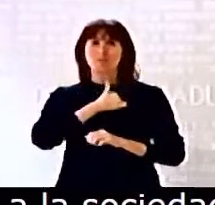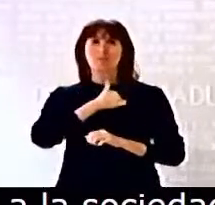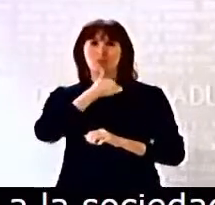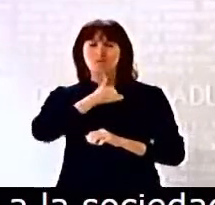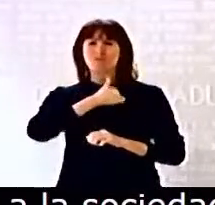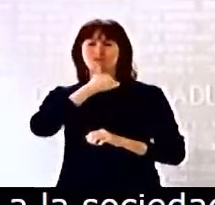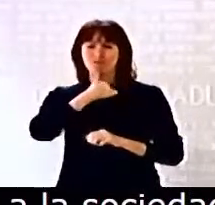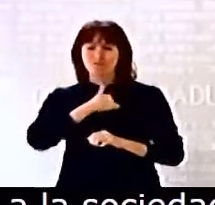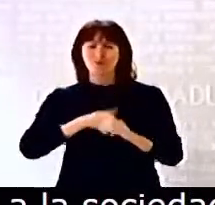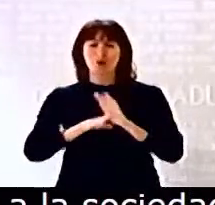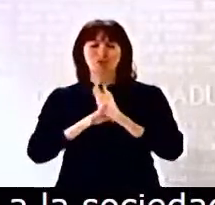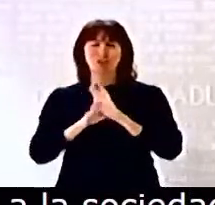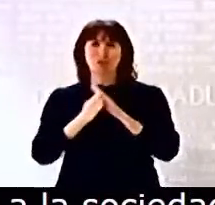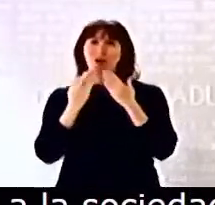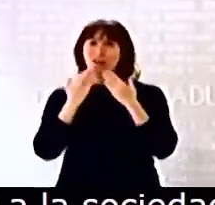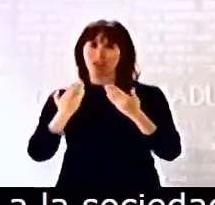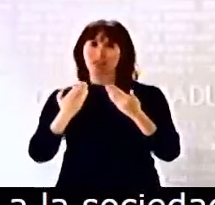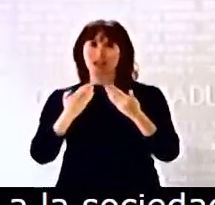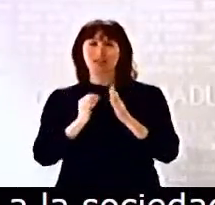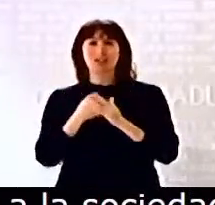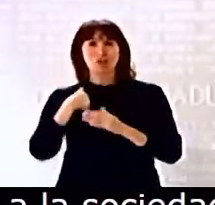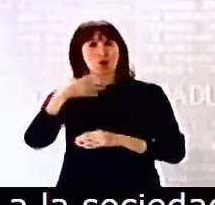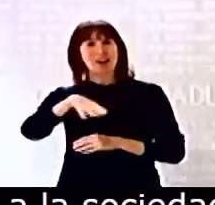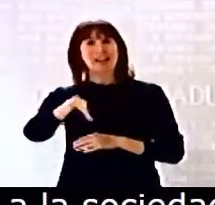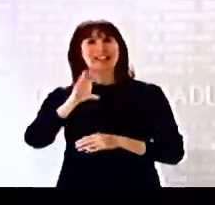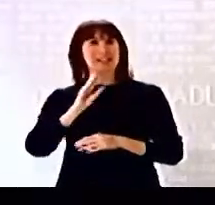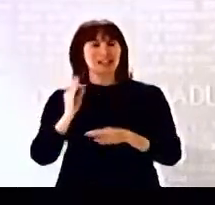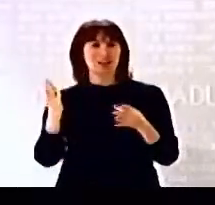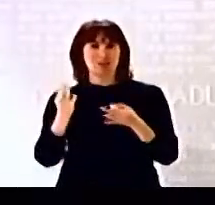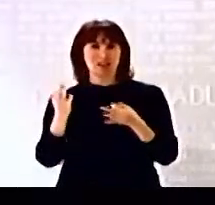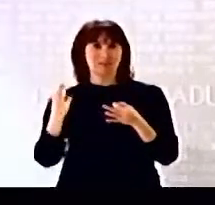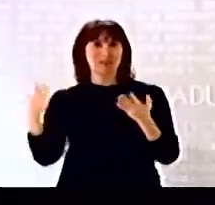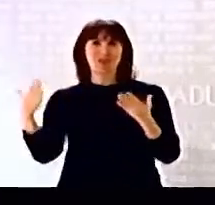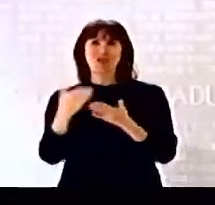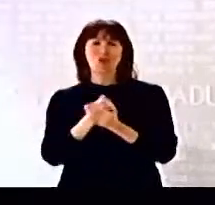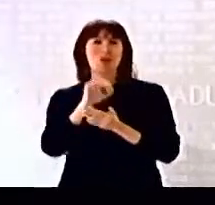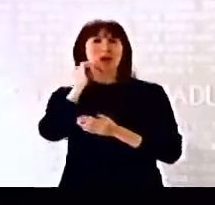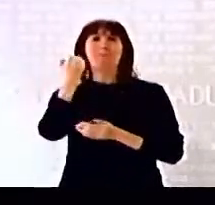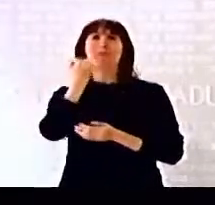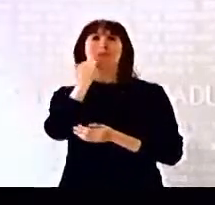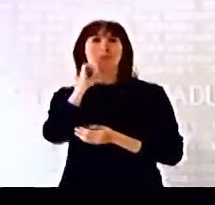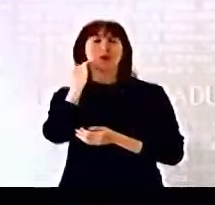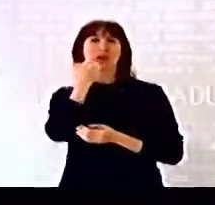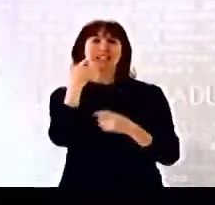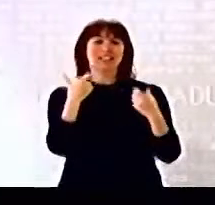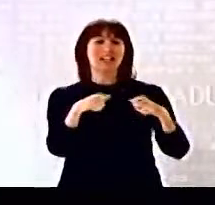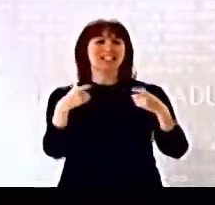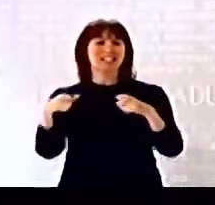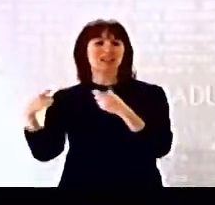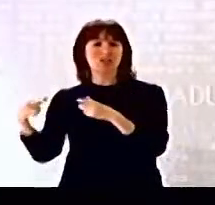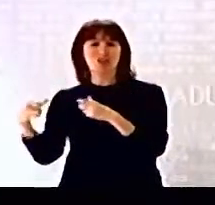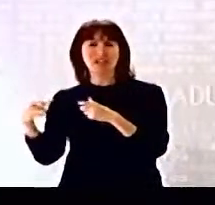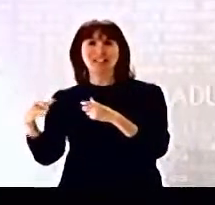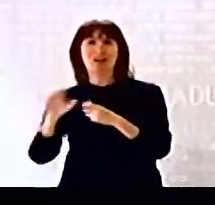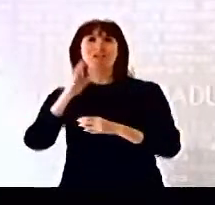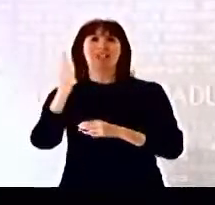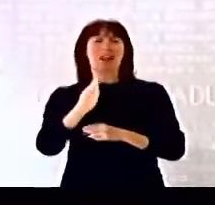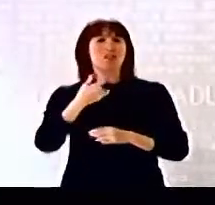esté sobrellevando. Y entiendo todas las reivindicaciones que hacen los sectores que están más